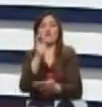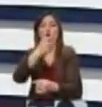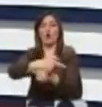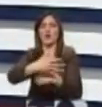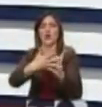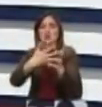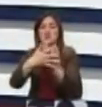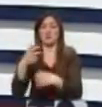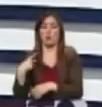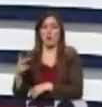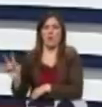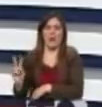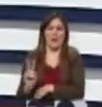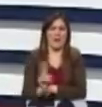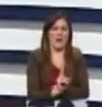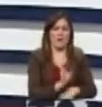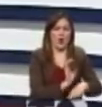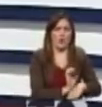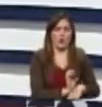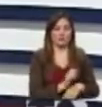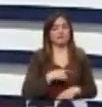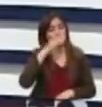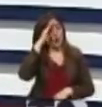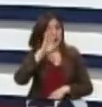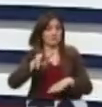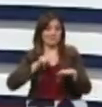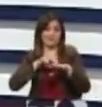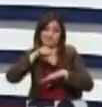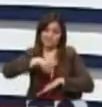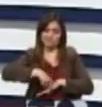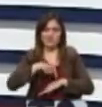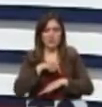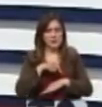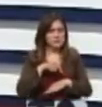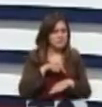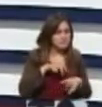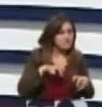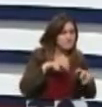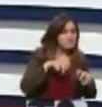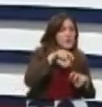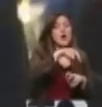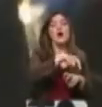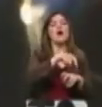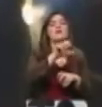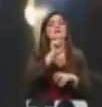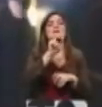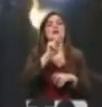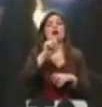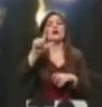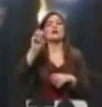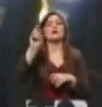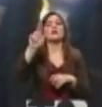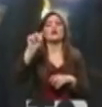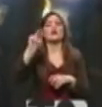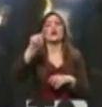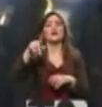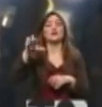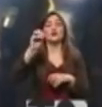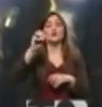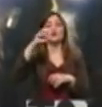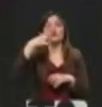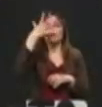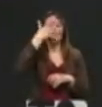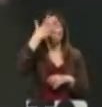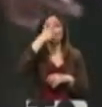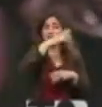fueron detenidos en un registro de documentos realizado por la policía en San Lorenzo, Esmeraldas. Con un amplio dispositivo